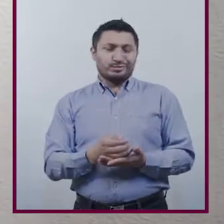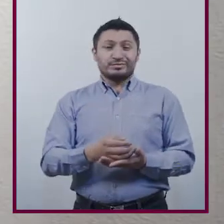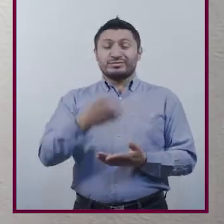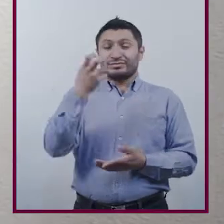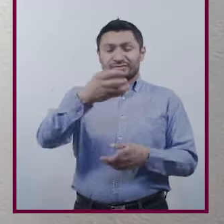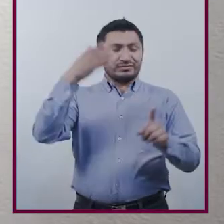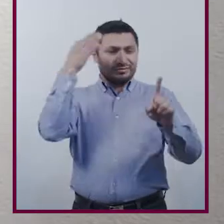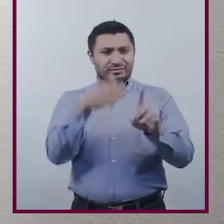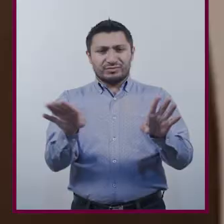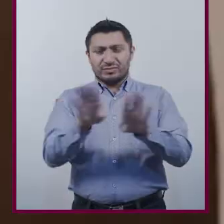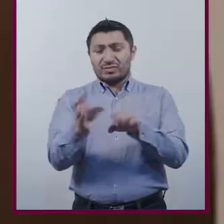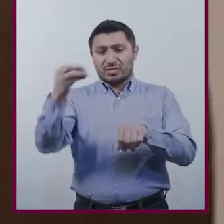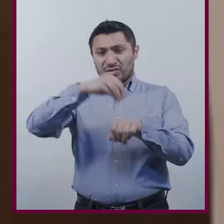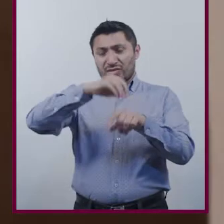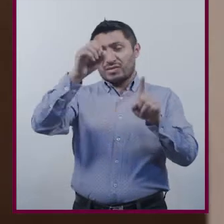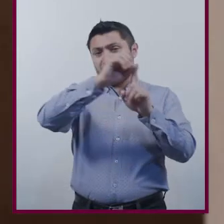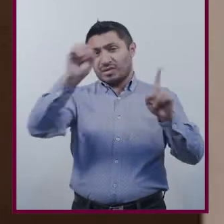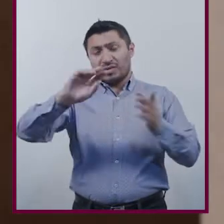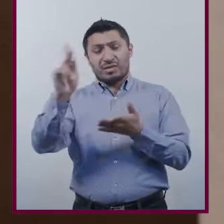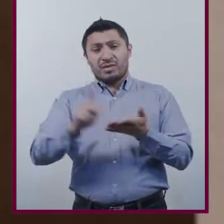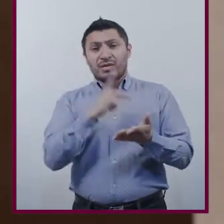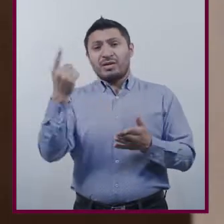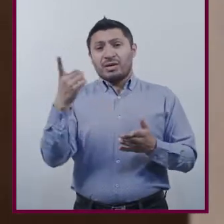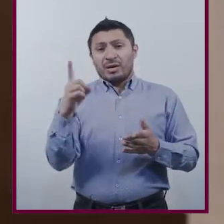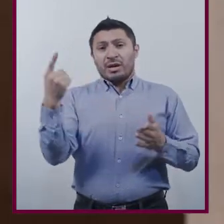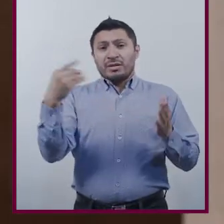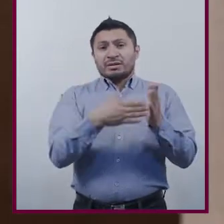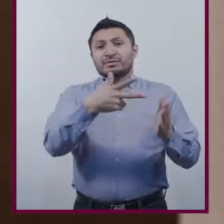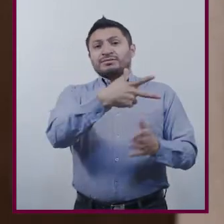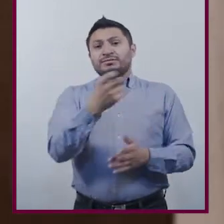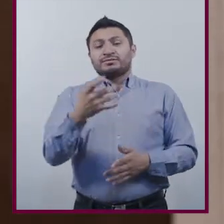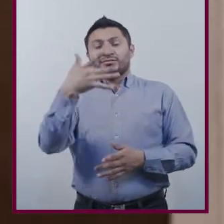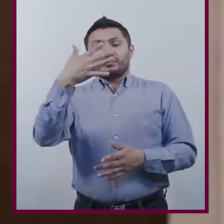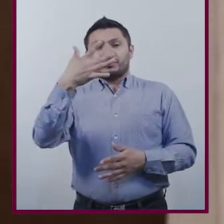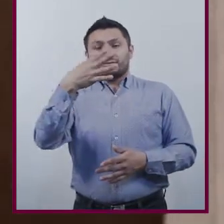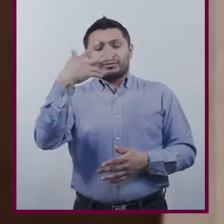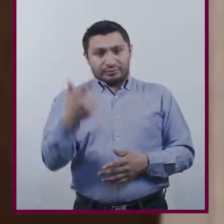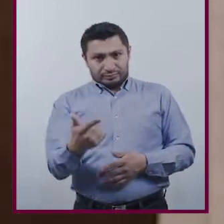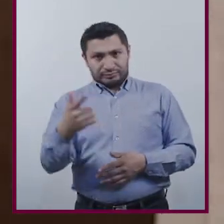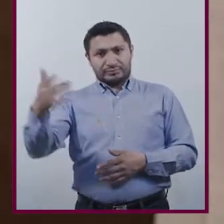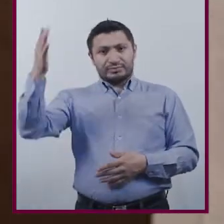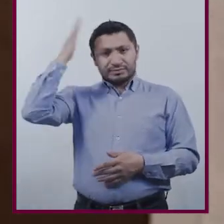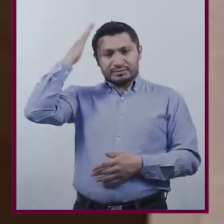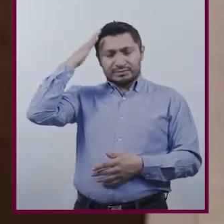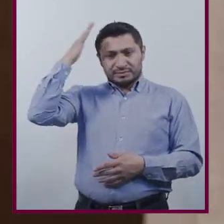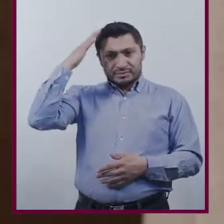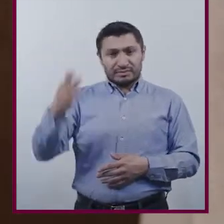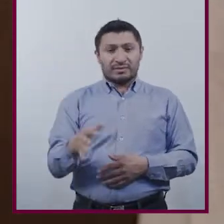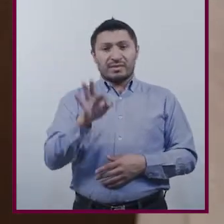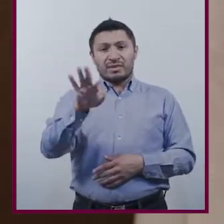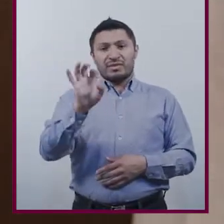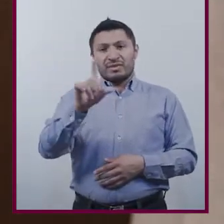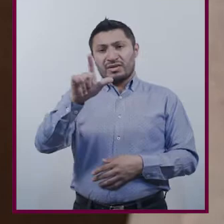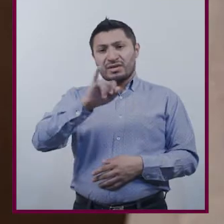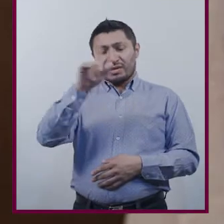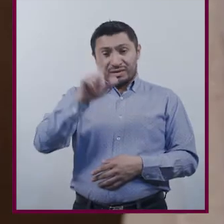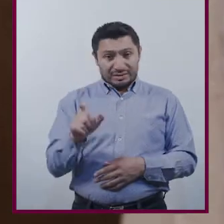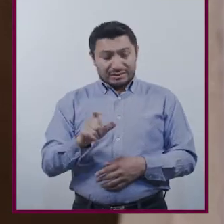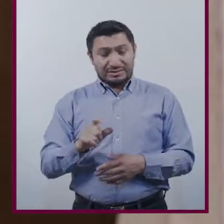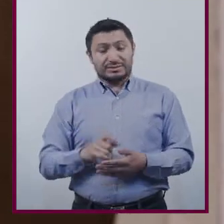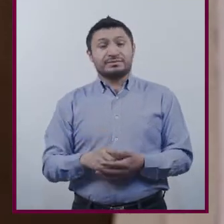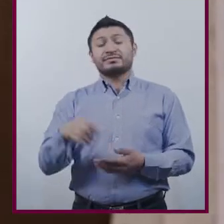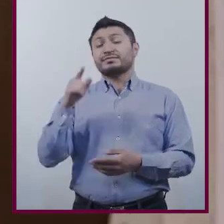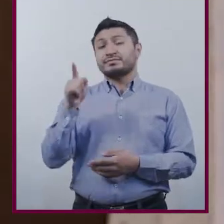fin de restablecer el orden, en diciembre de 1857, el capitán Félix Zuloaga, del bando